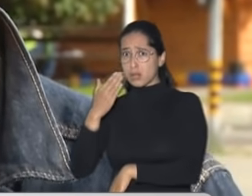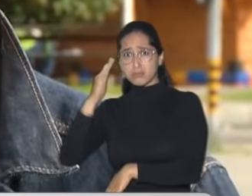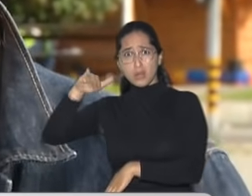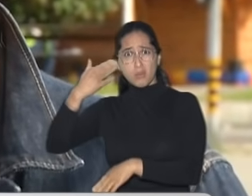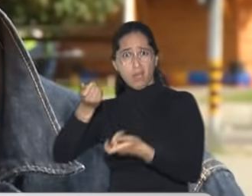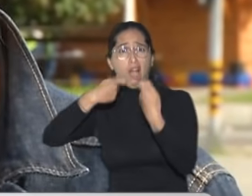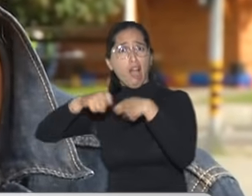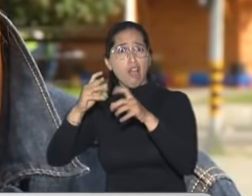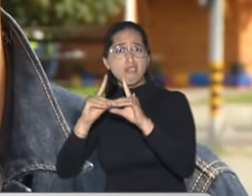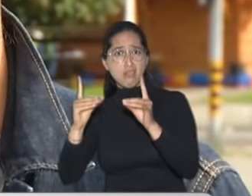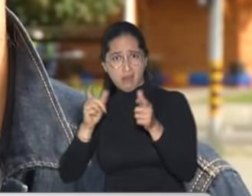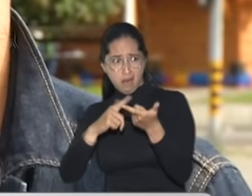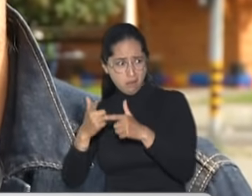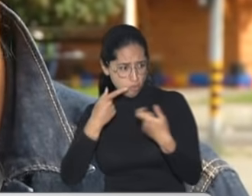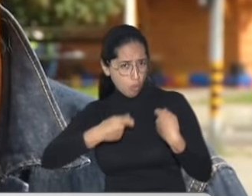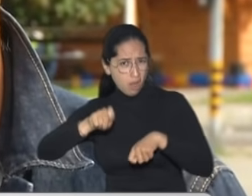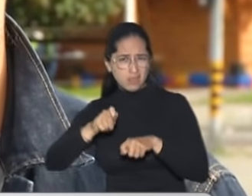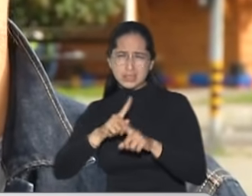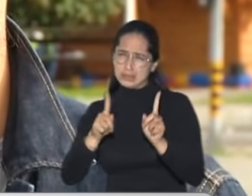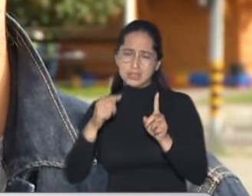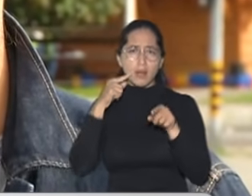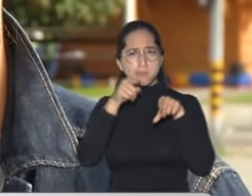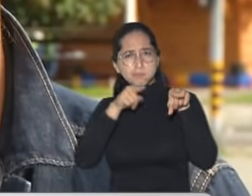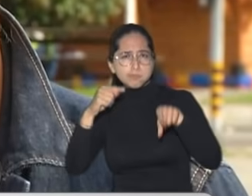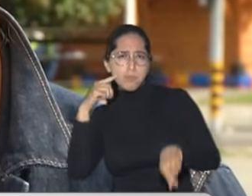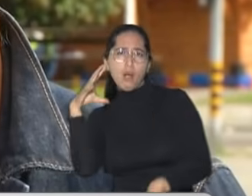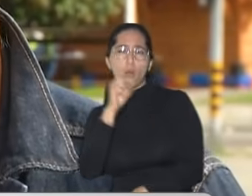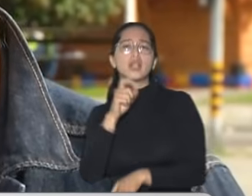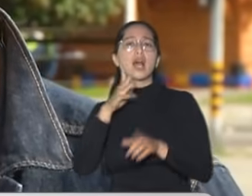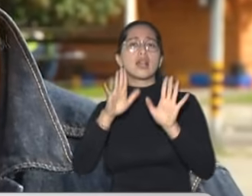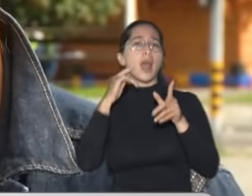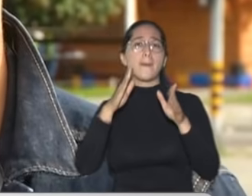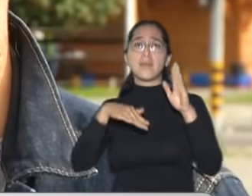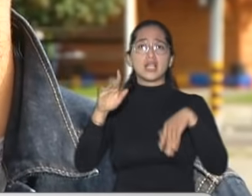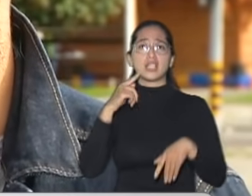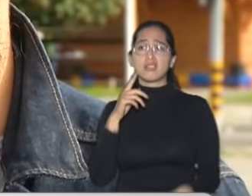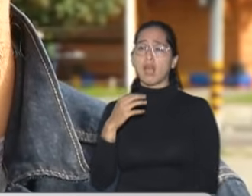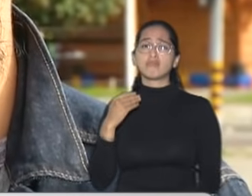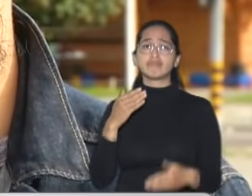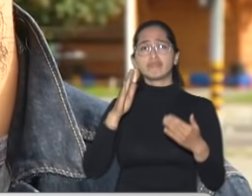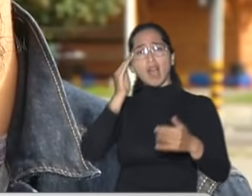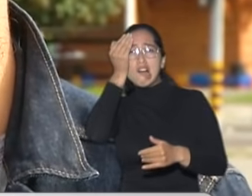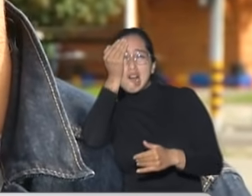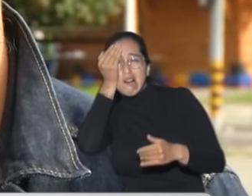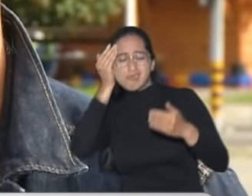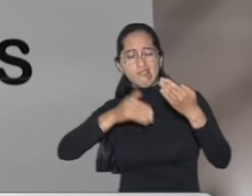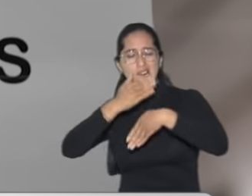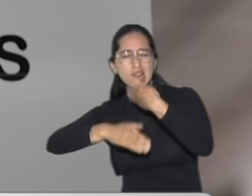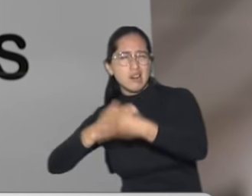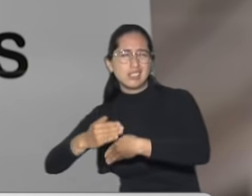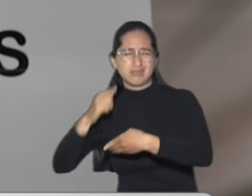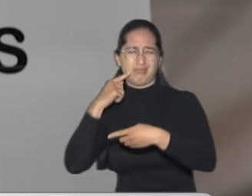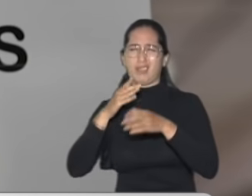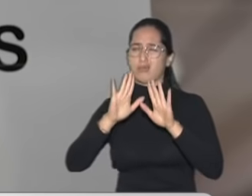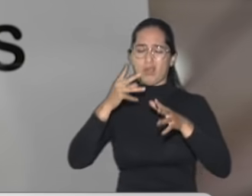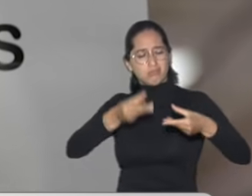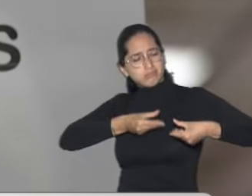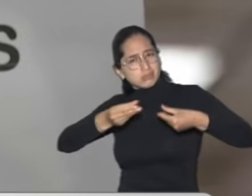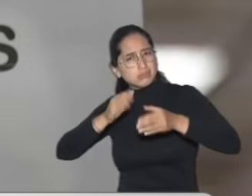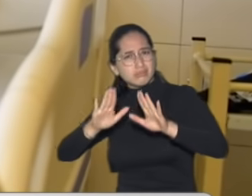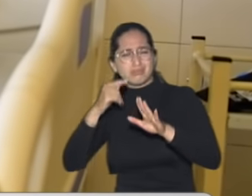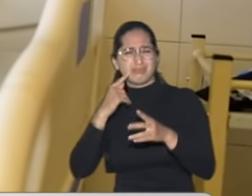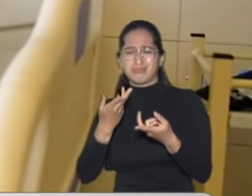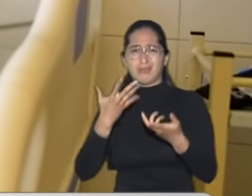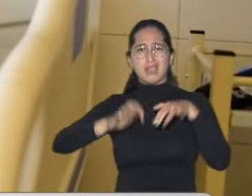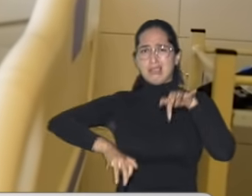día de hoy, entre otras, porque ha habido negligencia de parte de la Secretaría de Salud para entregar esa información. Entre las denuncias encontramos